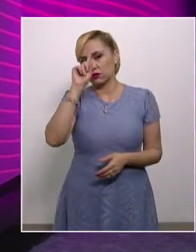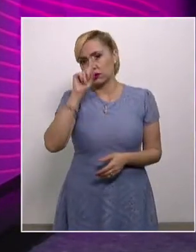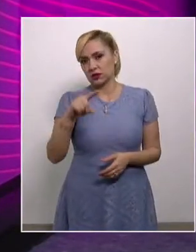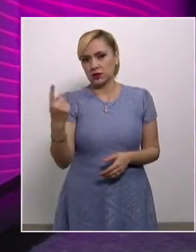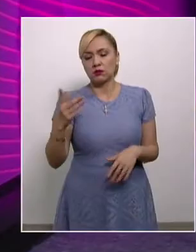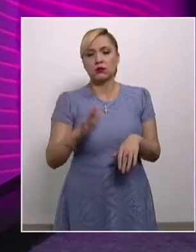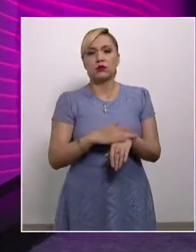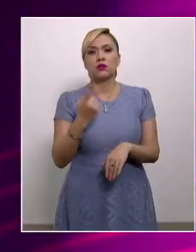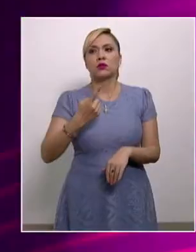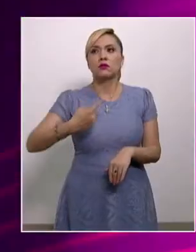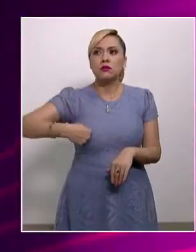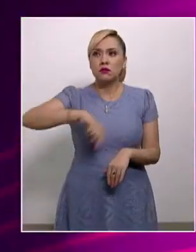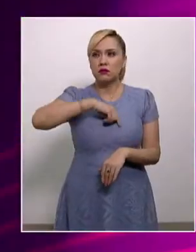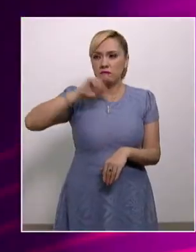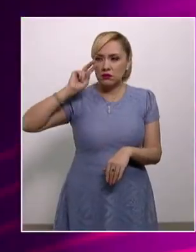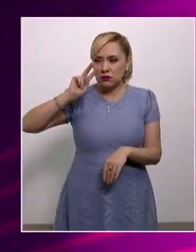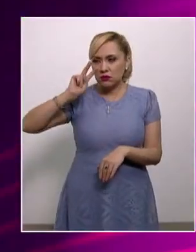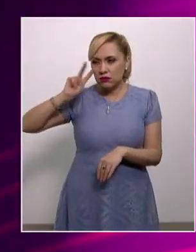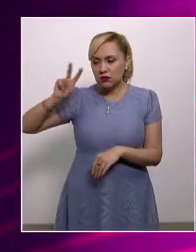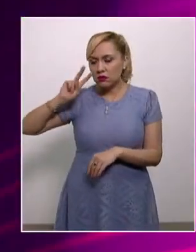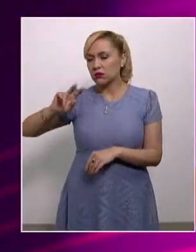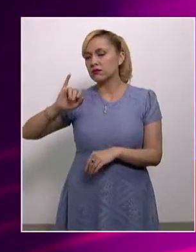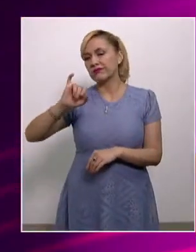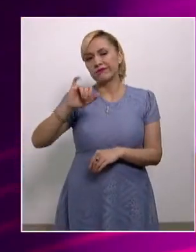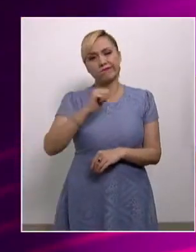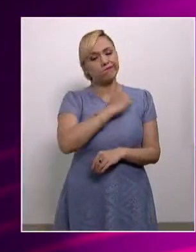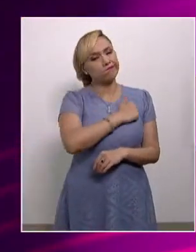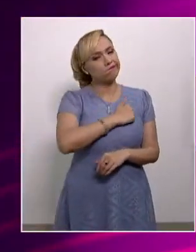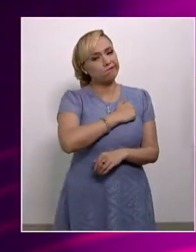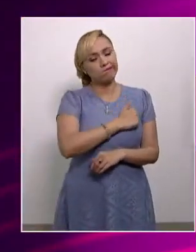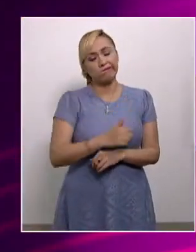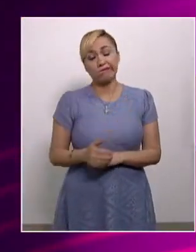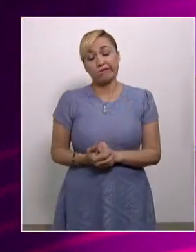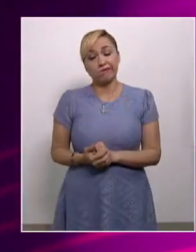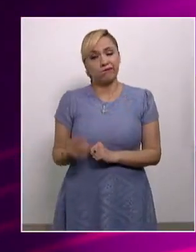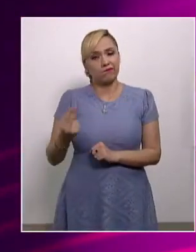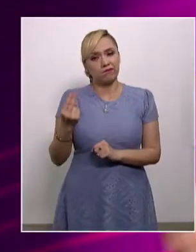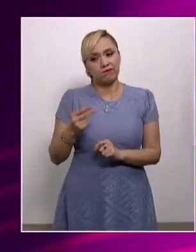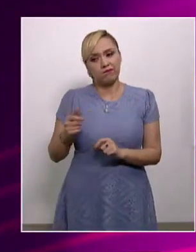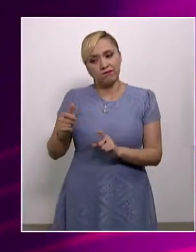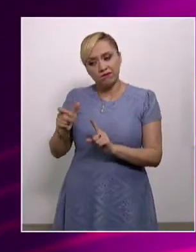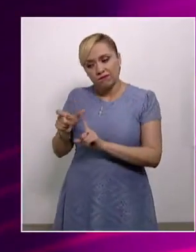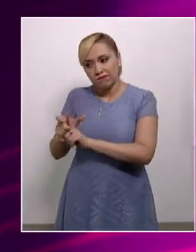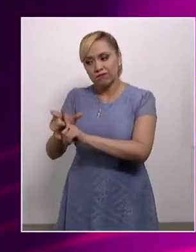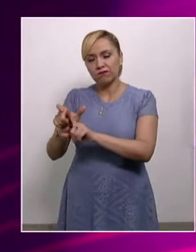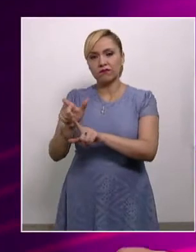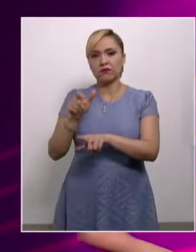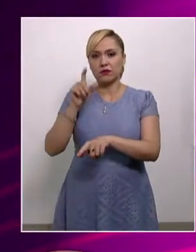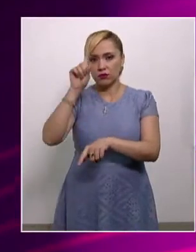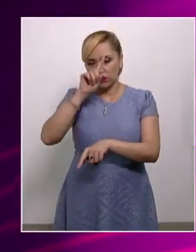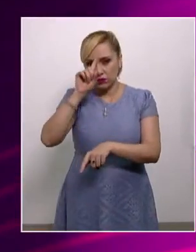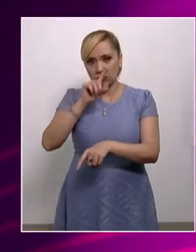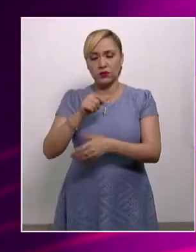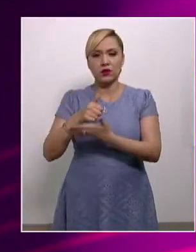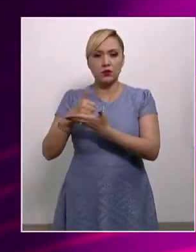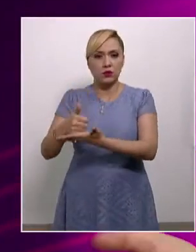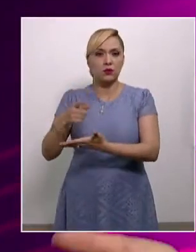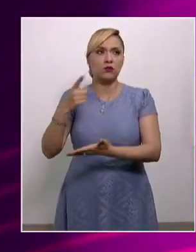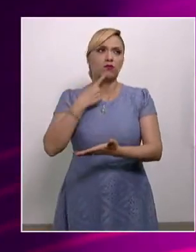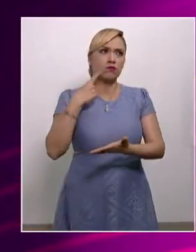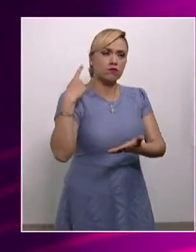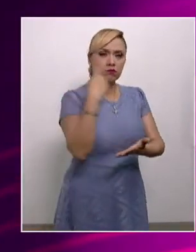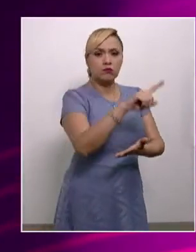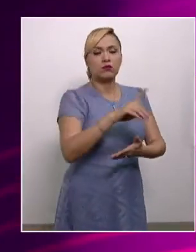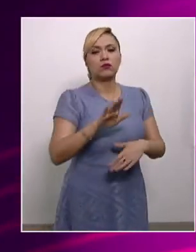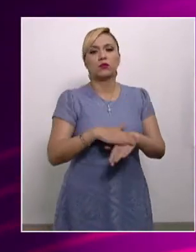porque lo que a nosotros nos ha tocado es que desgraciadamente hay que tener un acompañamiento también para dar ese tipo de seguimientos o de acciones jurídicas,